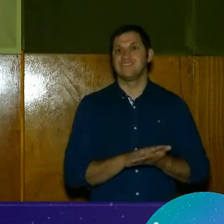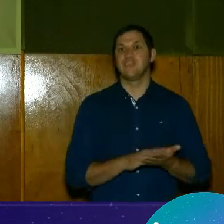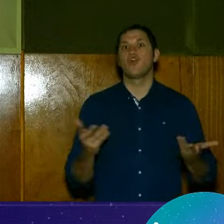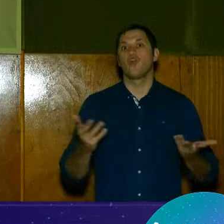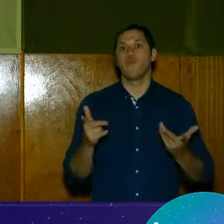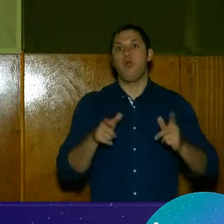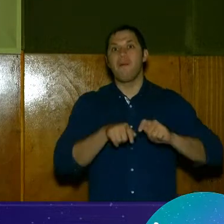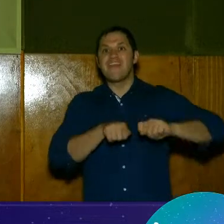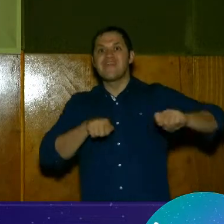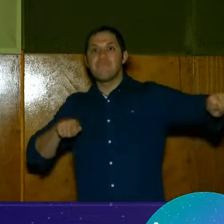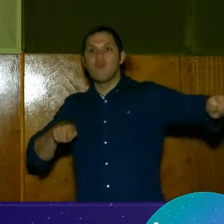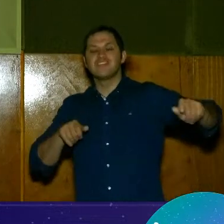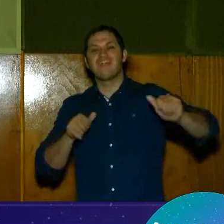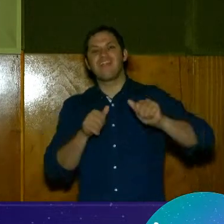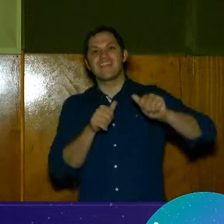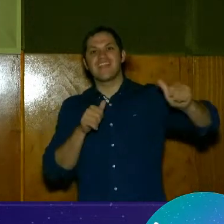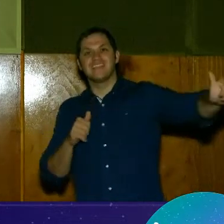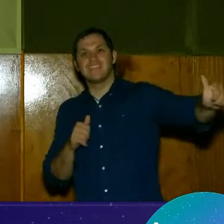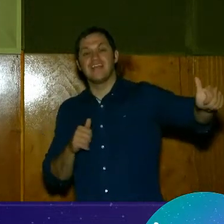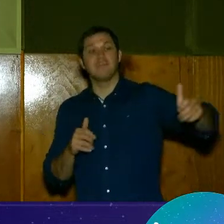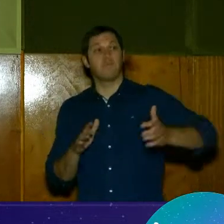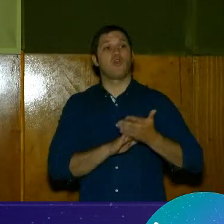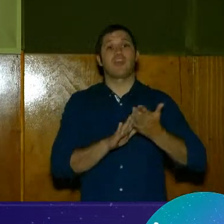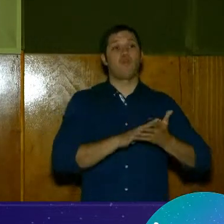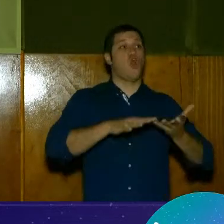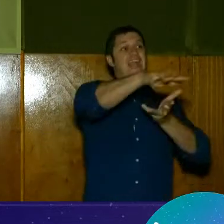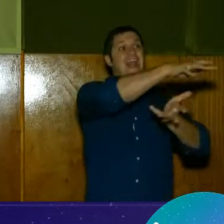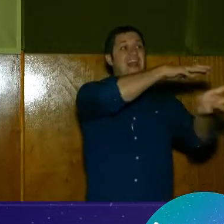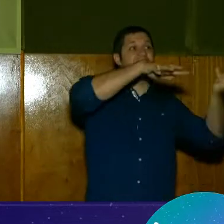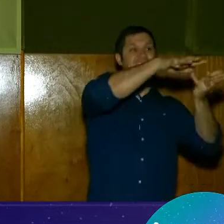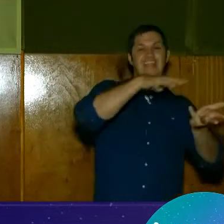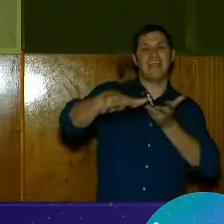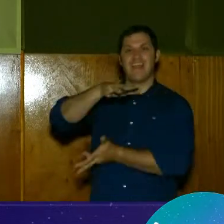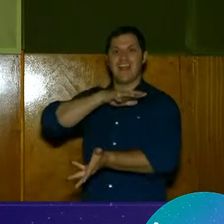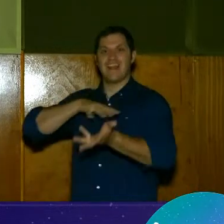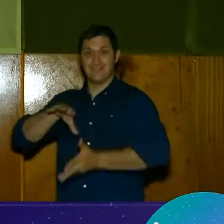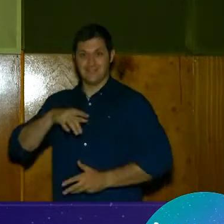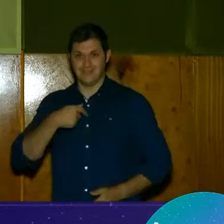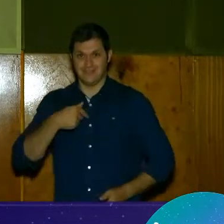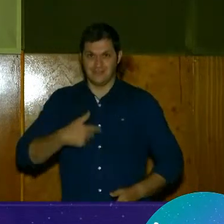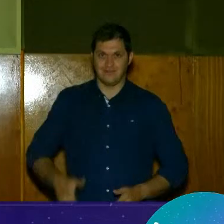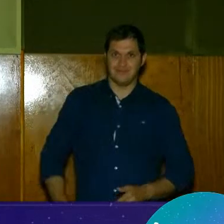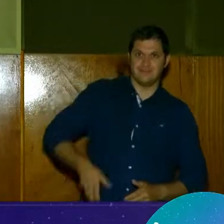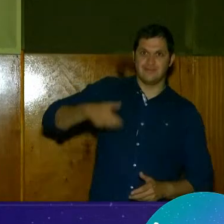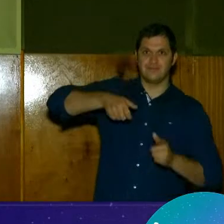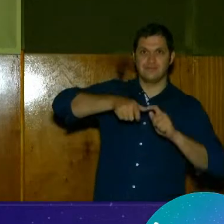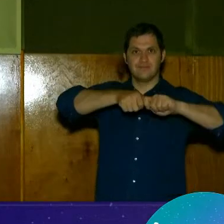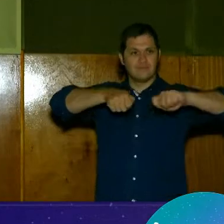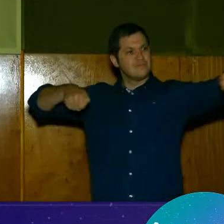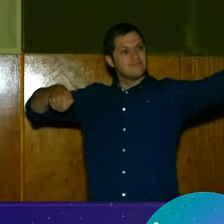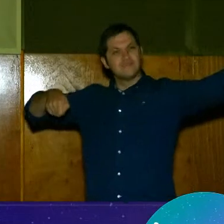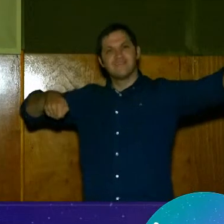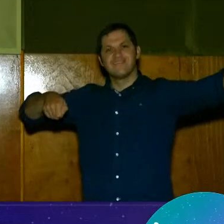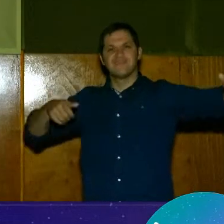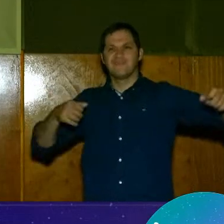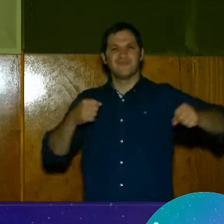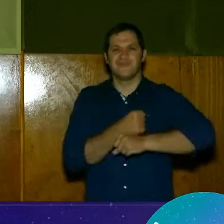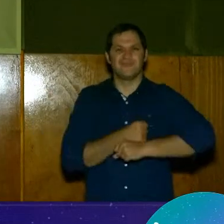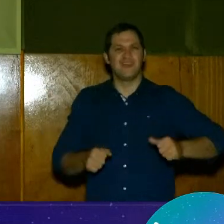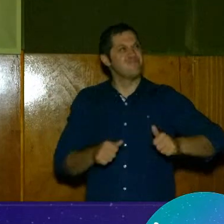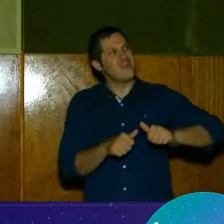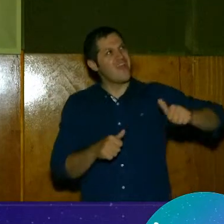lejos uno de los grandes problemas de la astronomía es como miedo yo una distancia yo no puedo tomar la wincha ir de